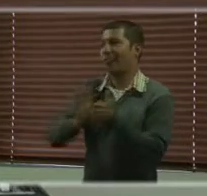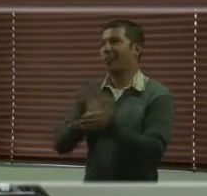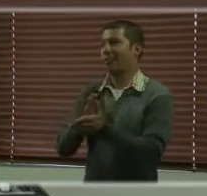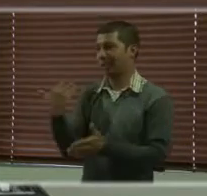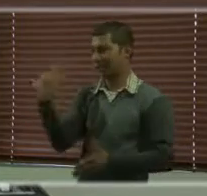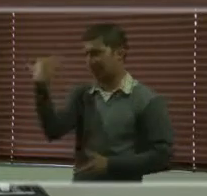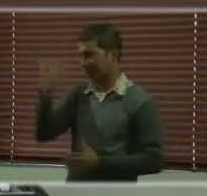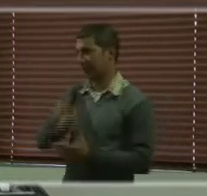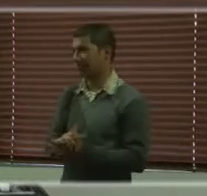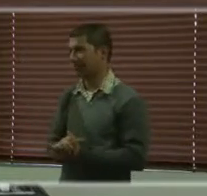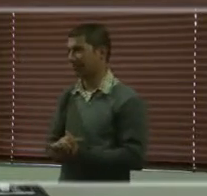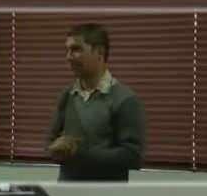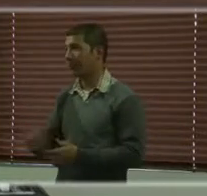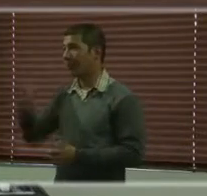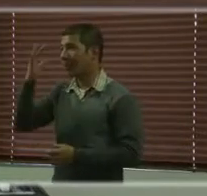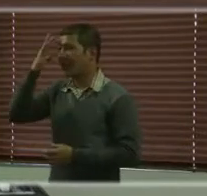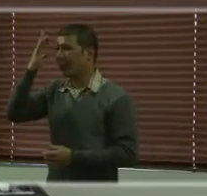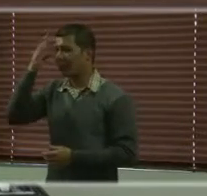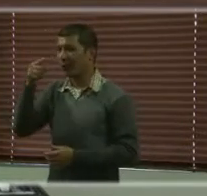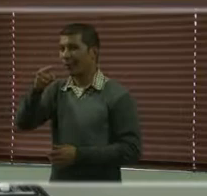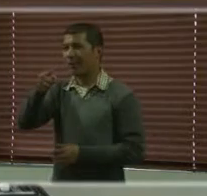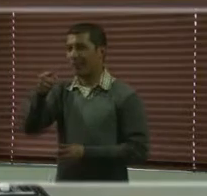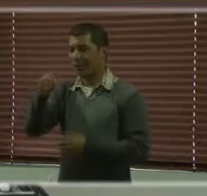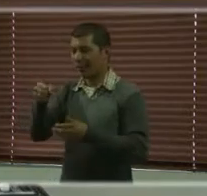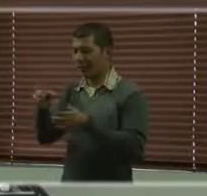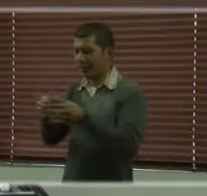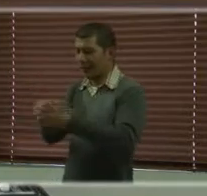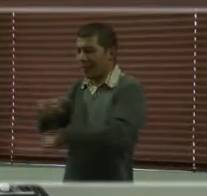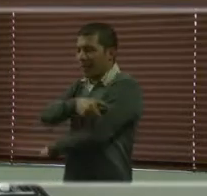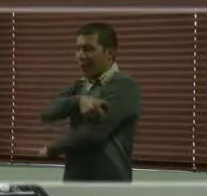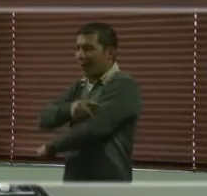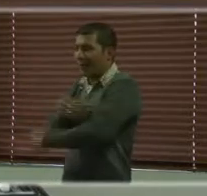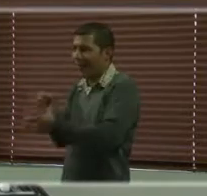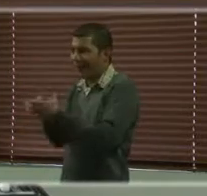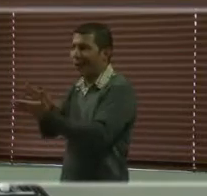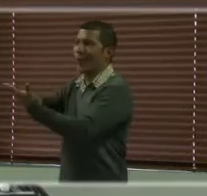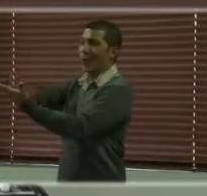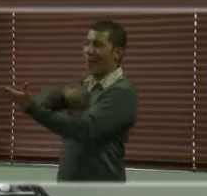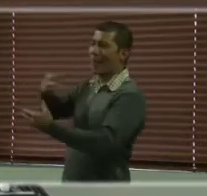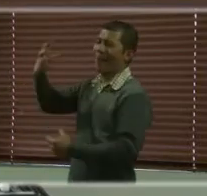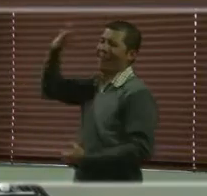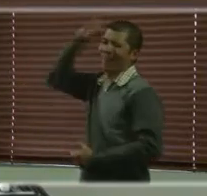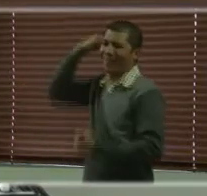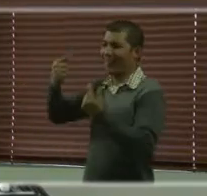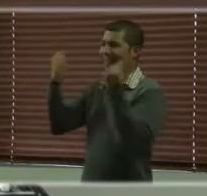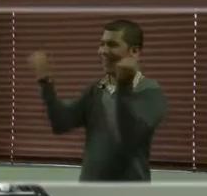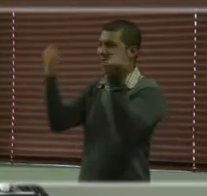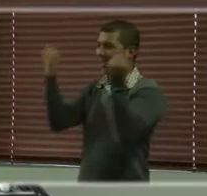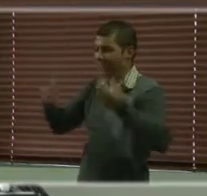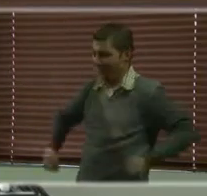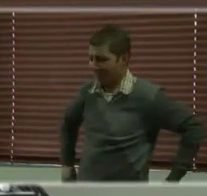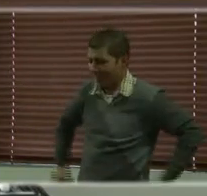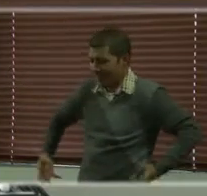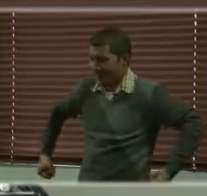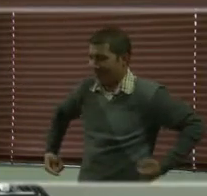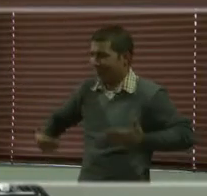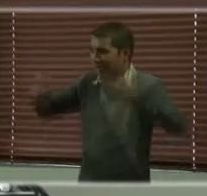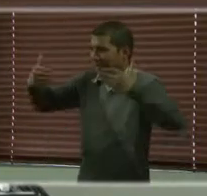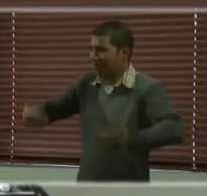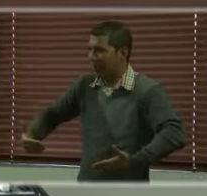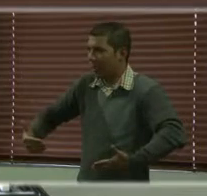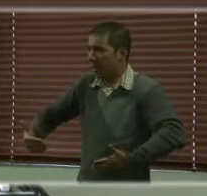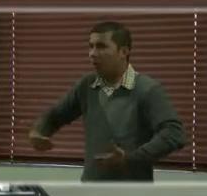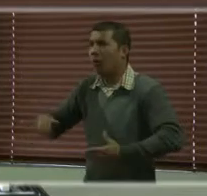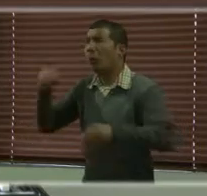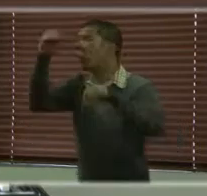suya la Consigna del nada acerca de nosotros y nosotras sin nosotros y nosotros Entonces para nosotros es muy importante escuchar las voces